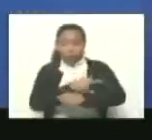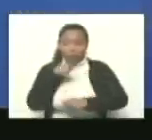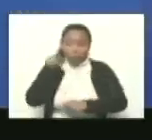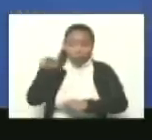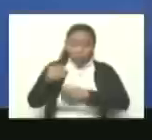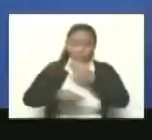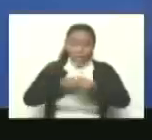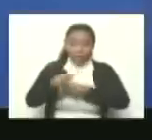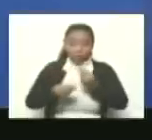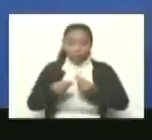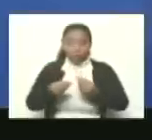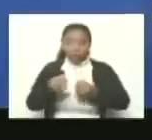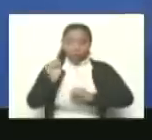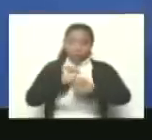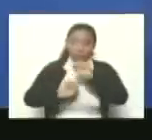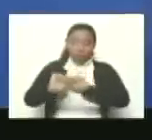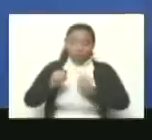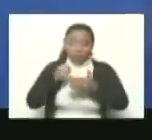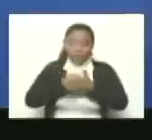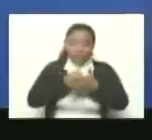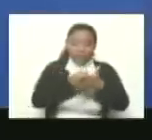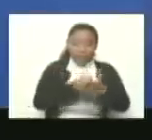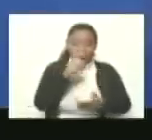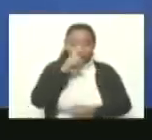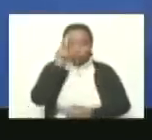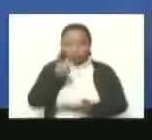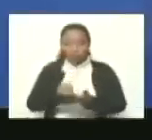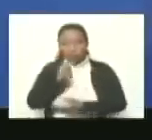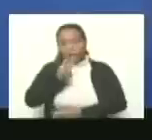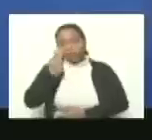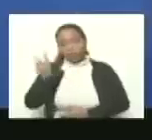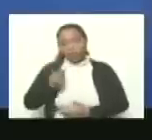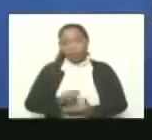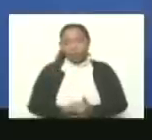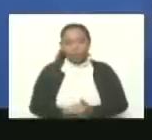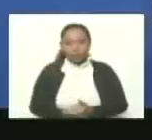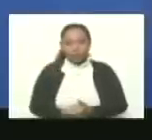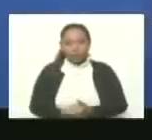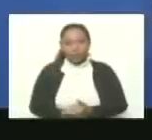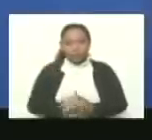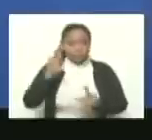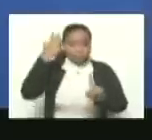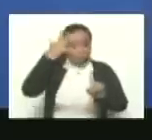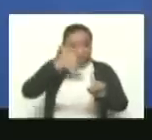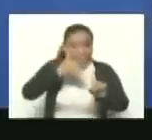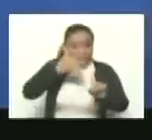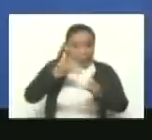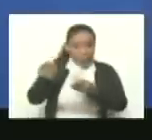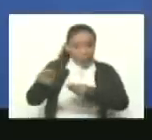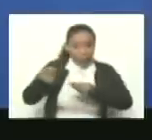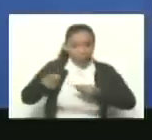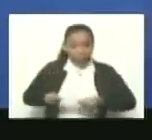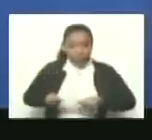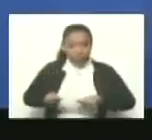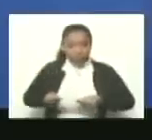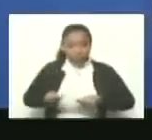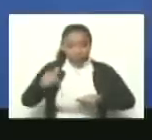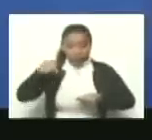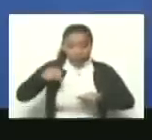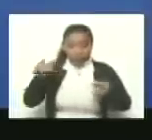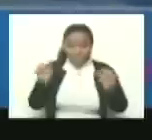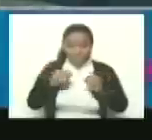Feria Internacional del Turismo, en el año 2022, usted dio una instrucción, presidente, y se ha cumplido.